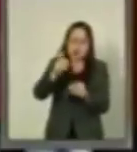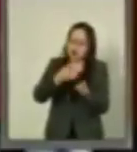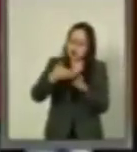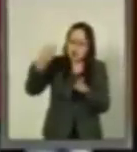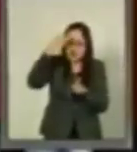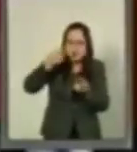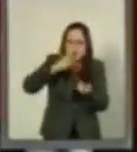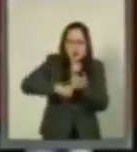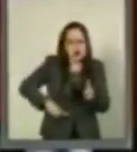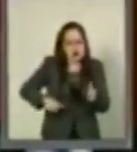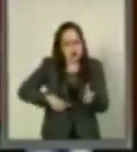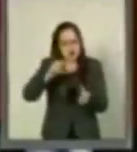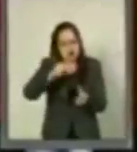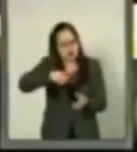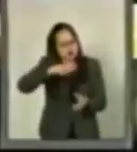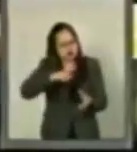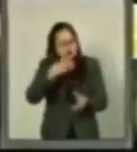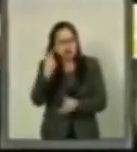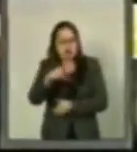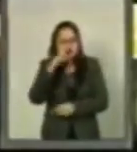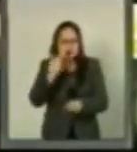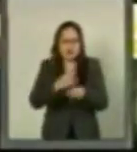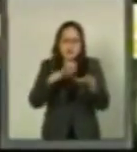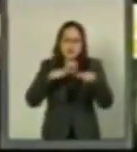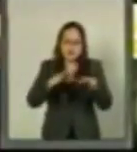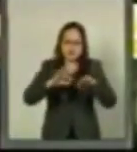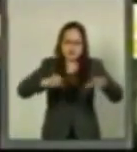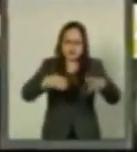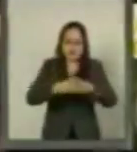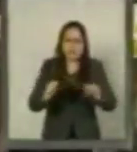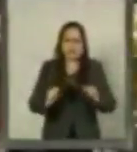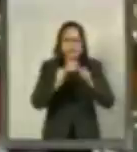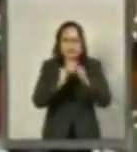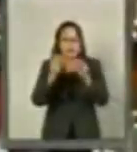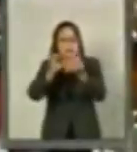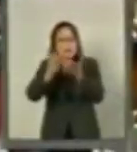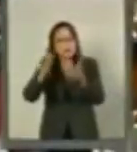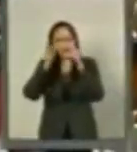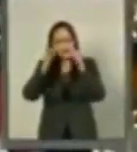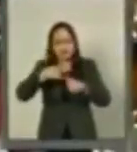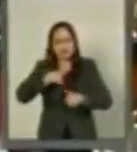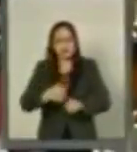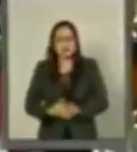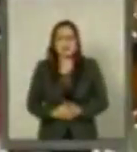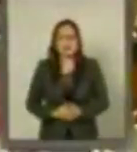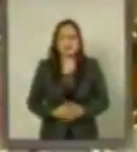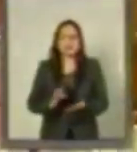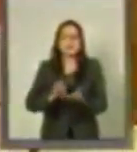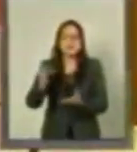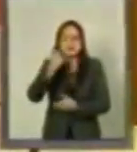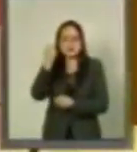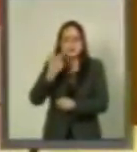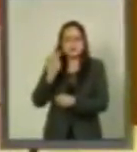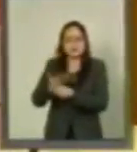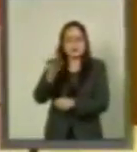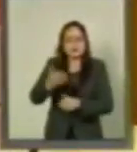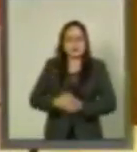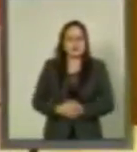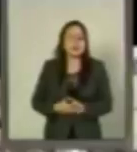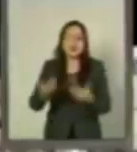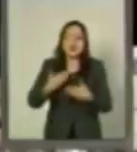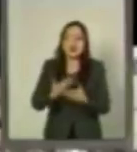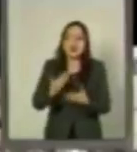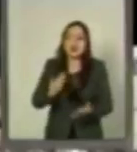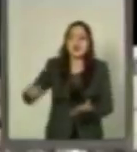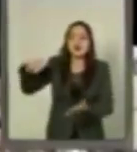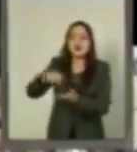periodos de gobierno. Gracias por su atención. Muchas gracias, secretario. Tiene el